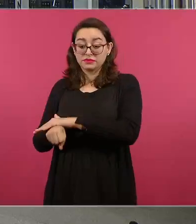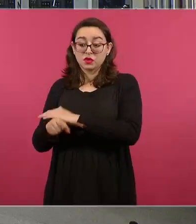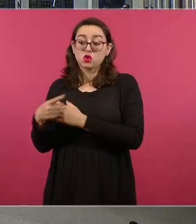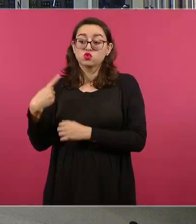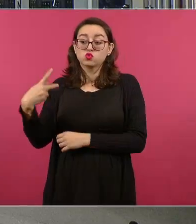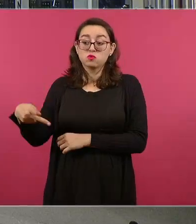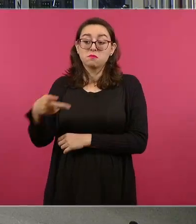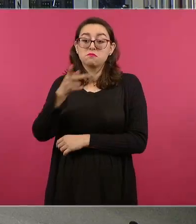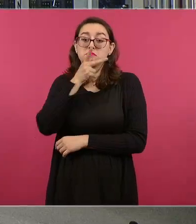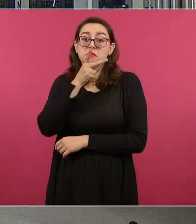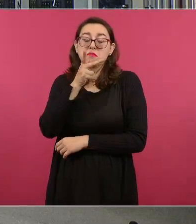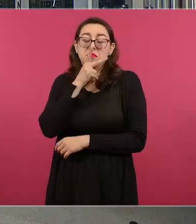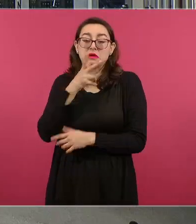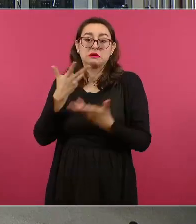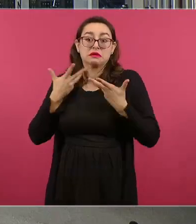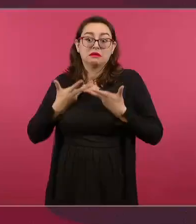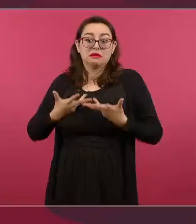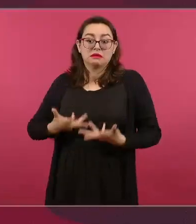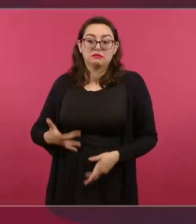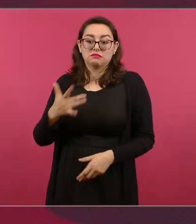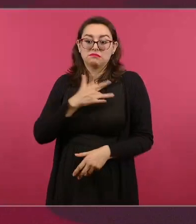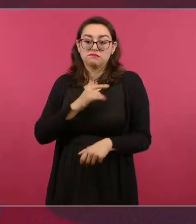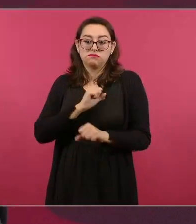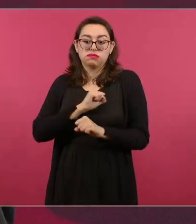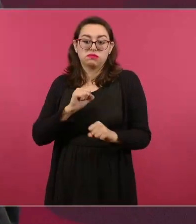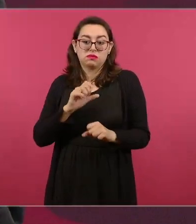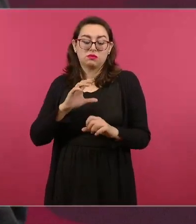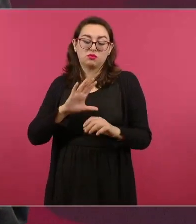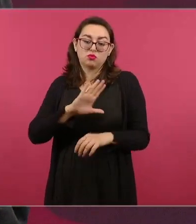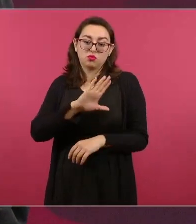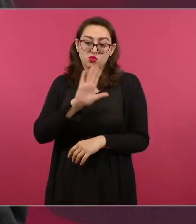infarto. Sí, lo vemos.